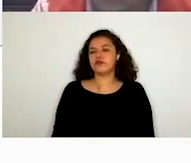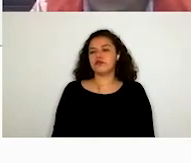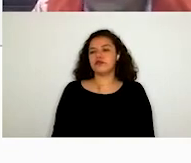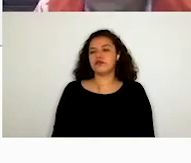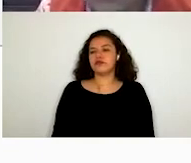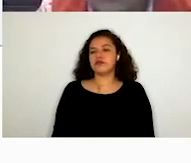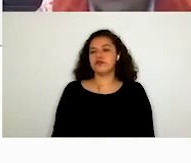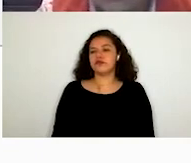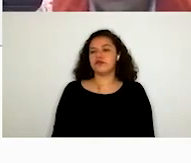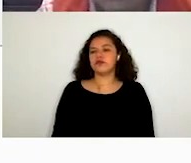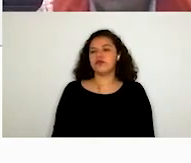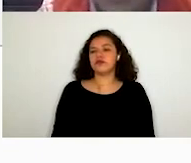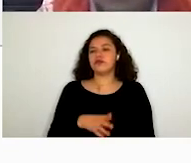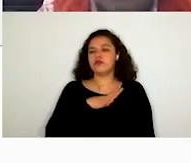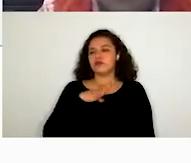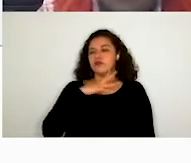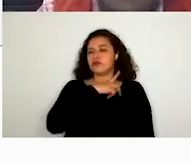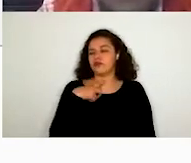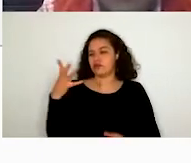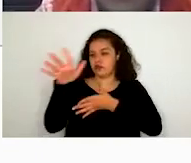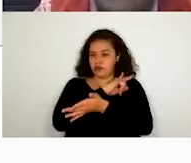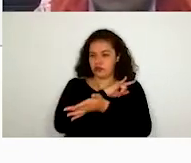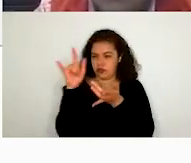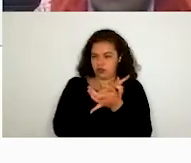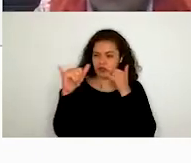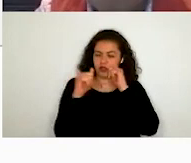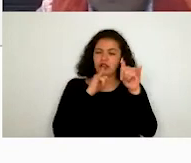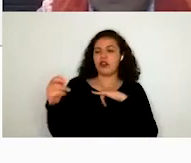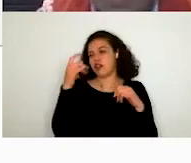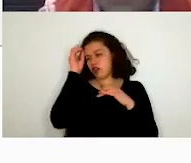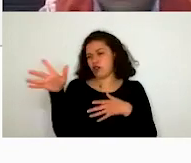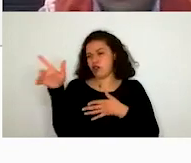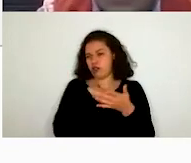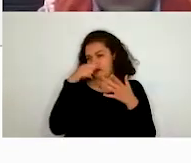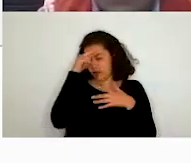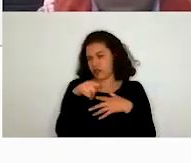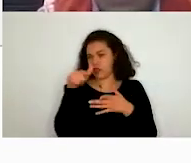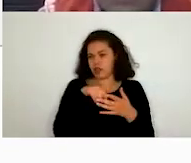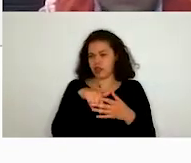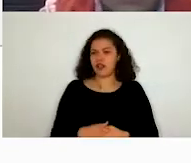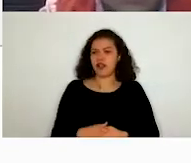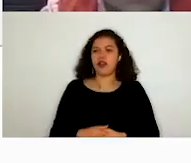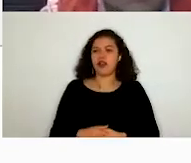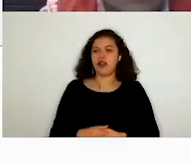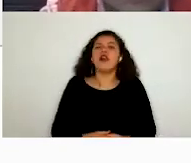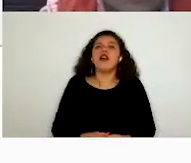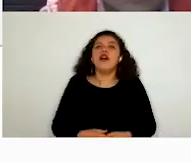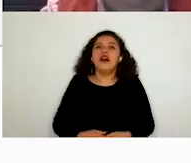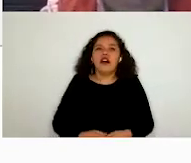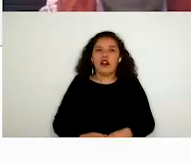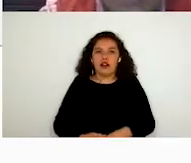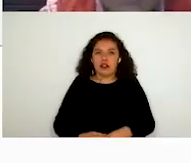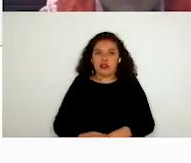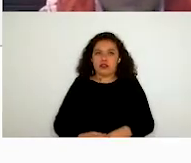un croquis o un plano del establecimiento, donde se ubiquen todas